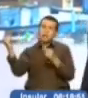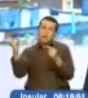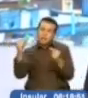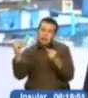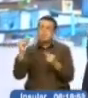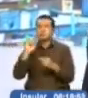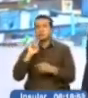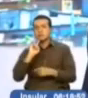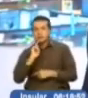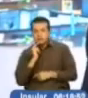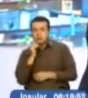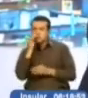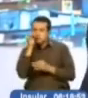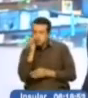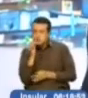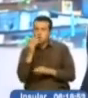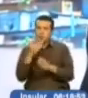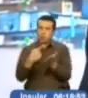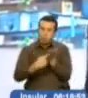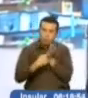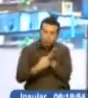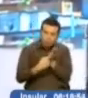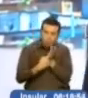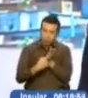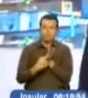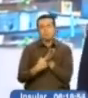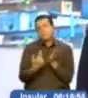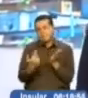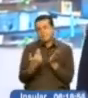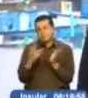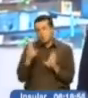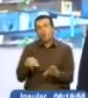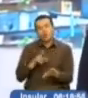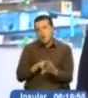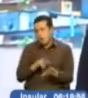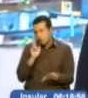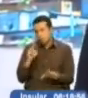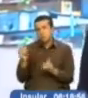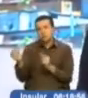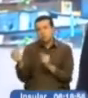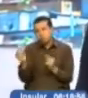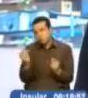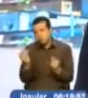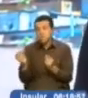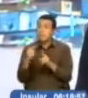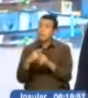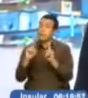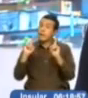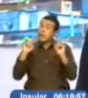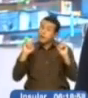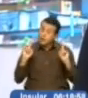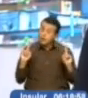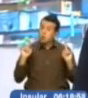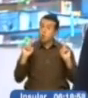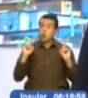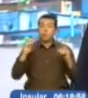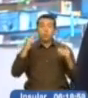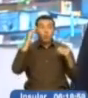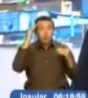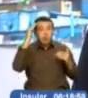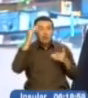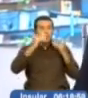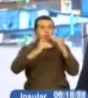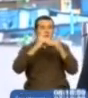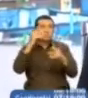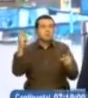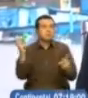serio, es decir, cuando se confronta realmente el poder, inevitablemente se va a la confrontación. Pero es distinta la confrontación política, que puede llegar a niveles